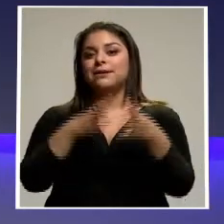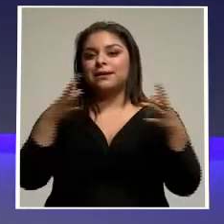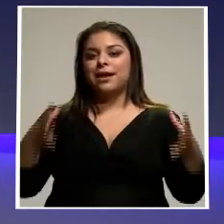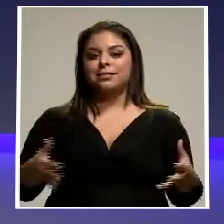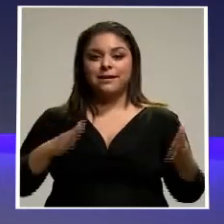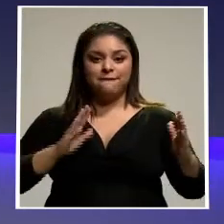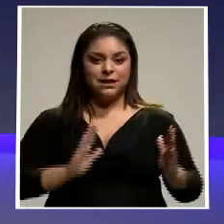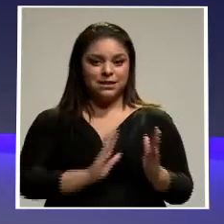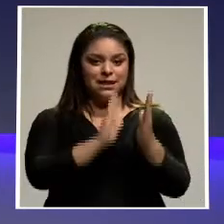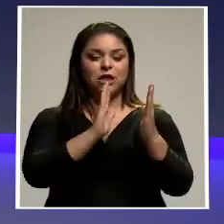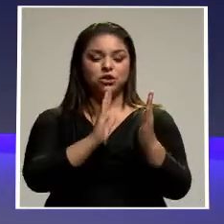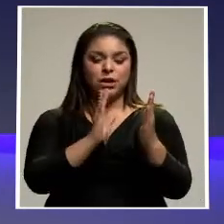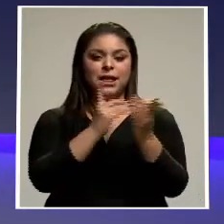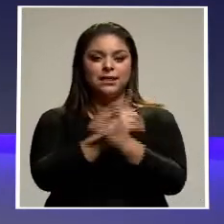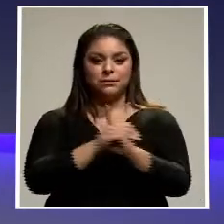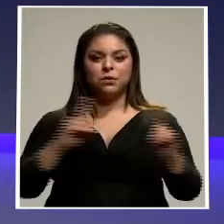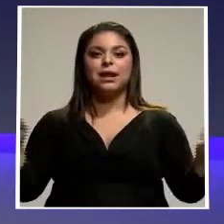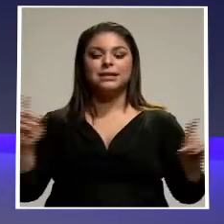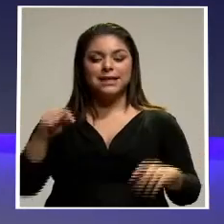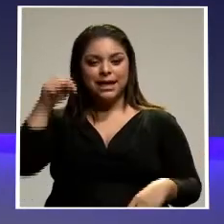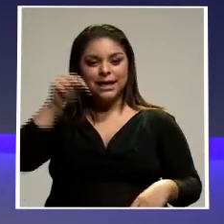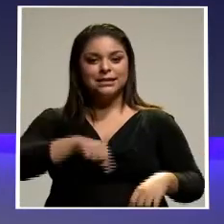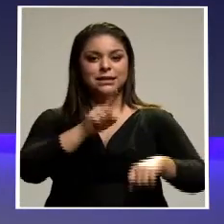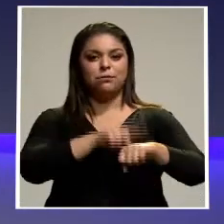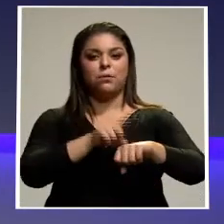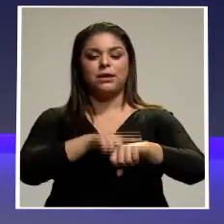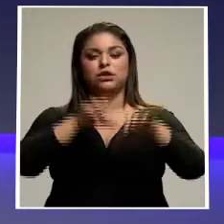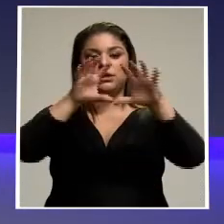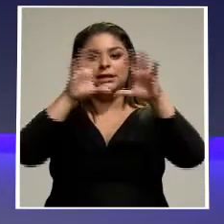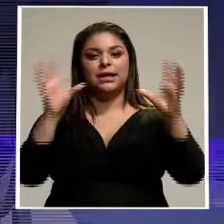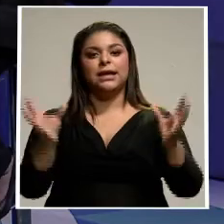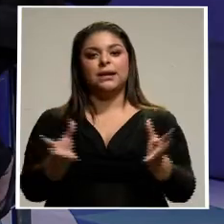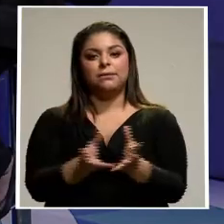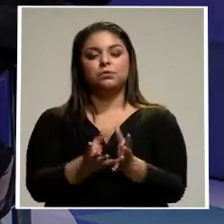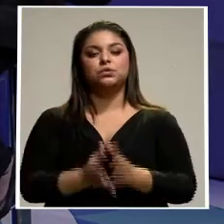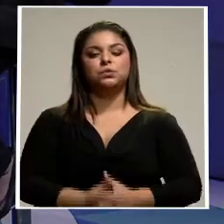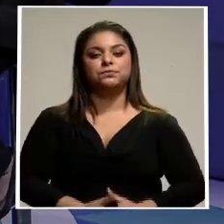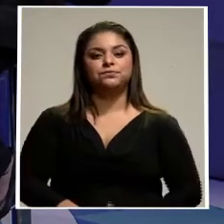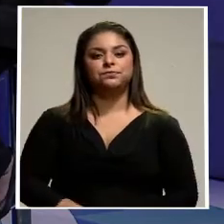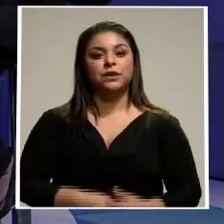las democracias en este momento en el mundo. Todo un reto.